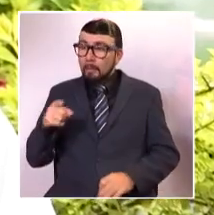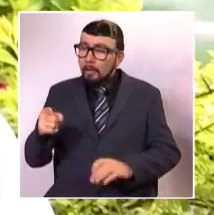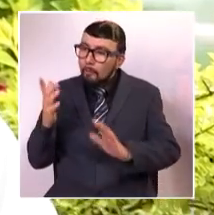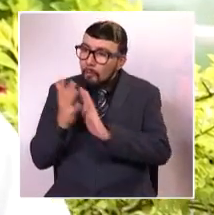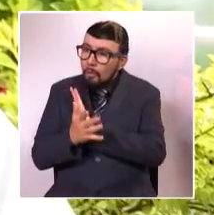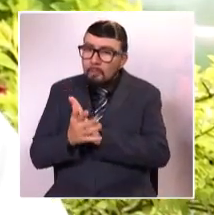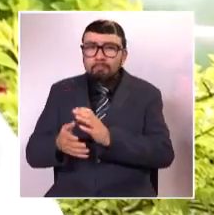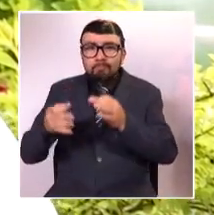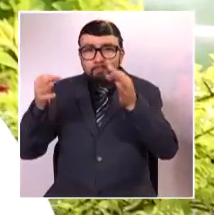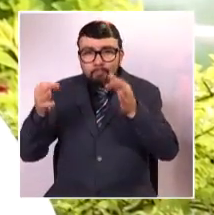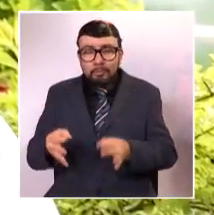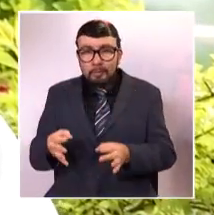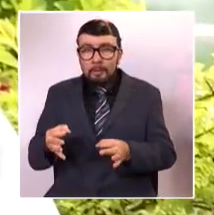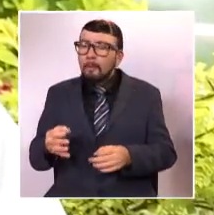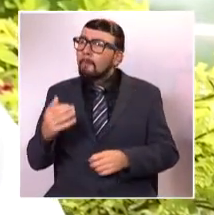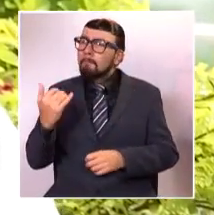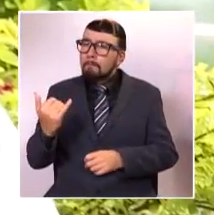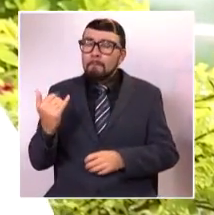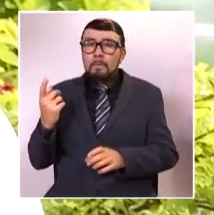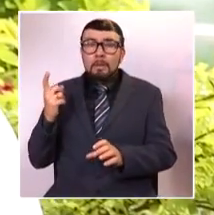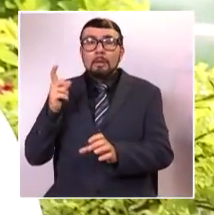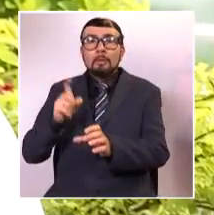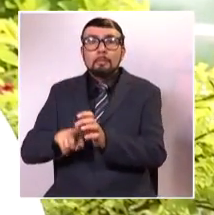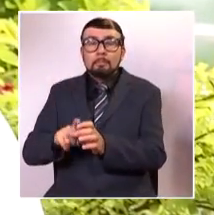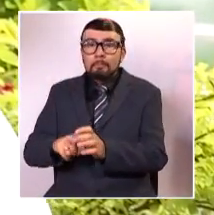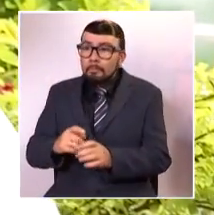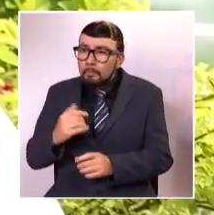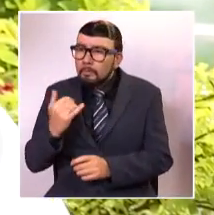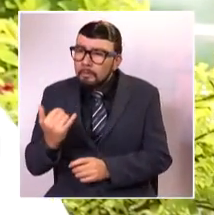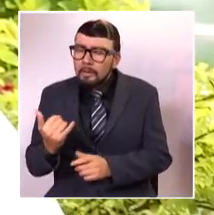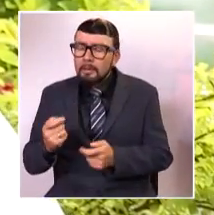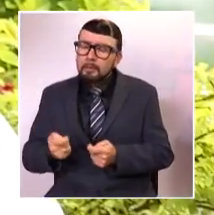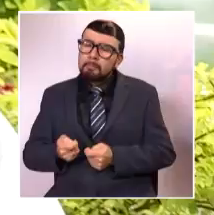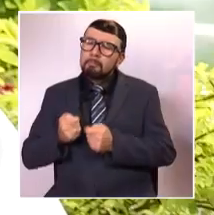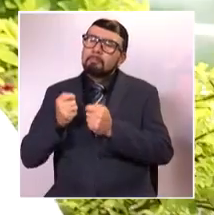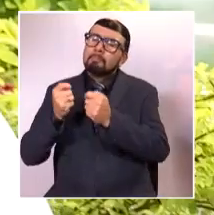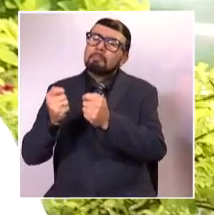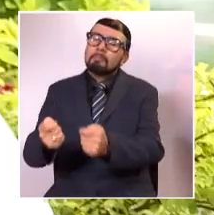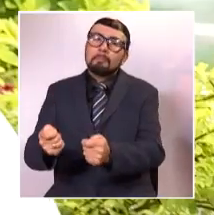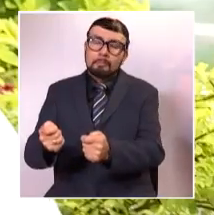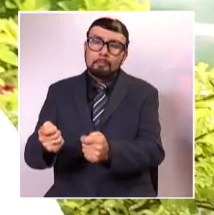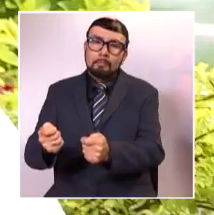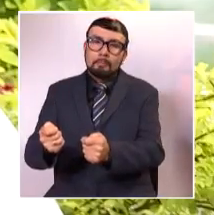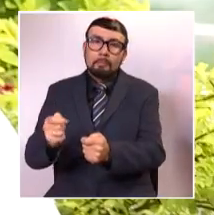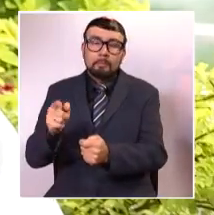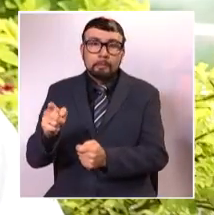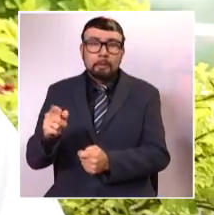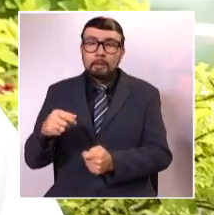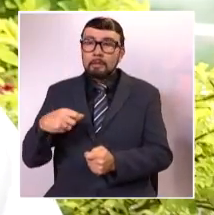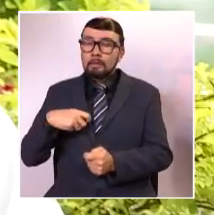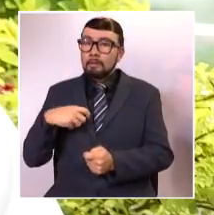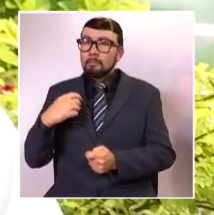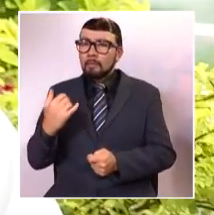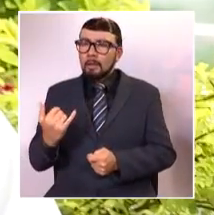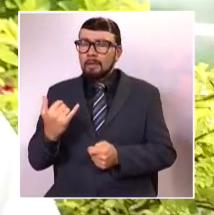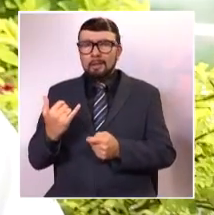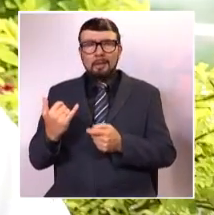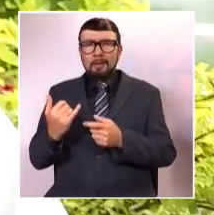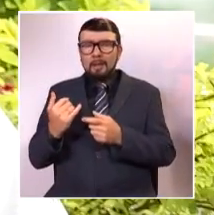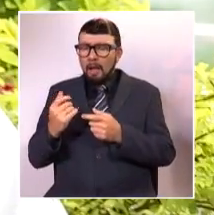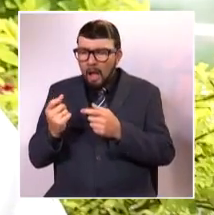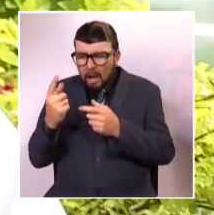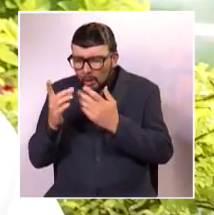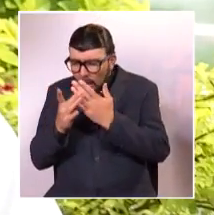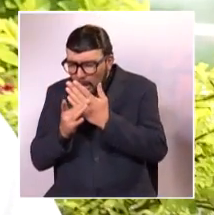y prácticamente enviamos al patólogo el espécimen, el líquido, la secreción, lo que haya que